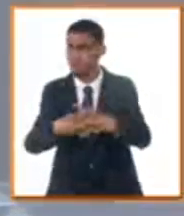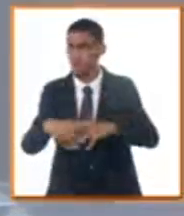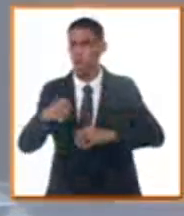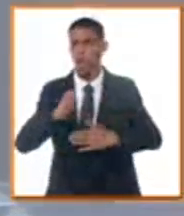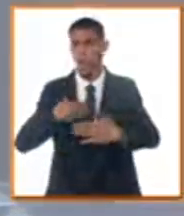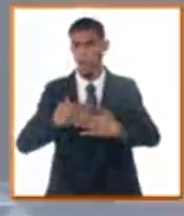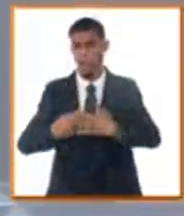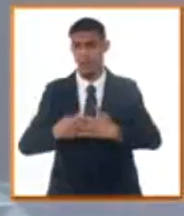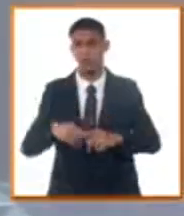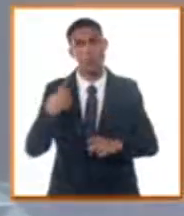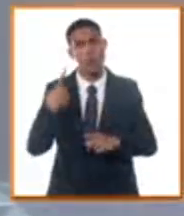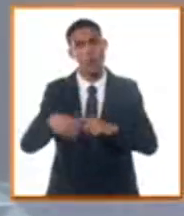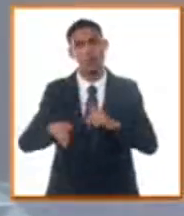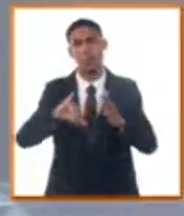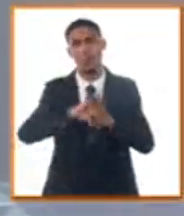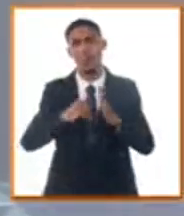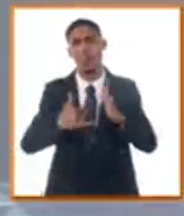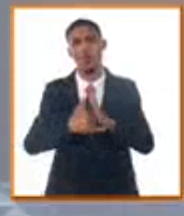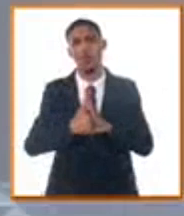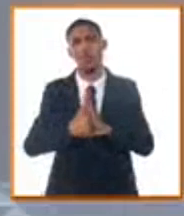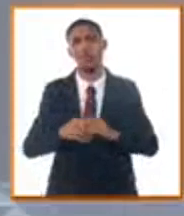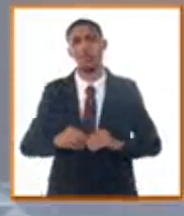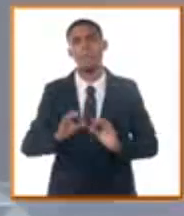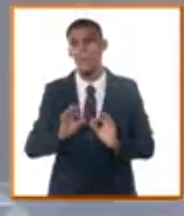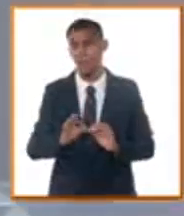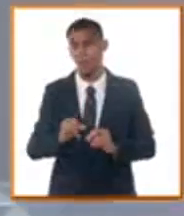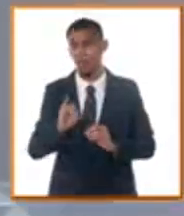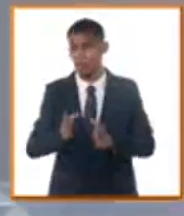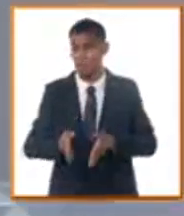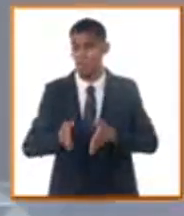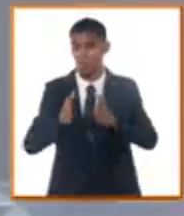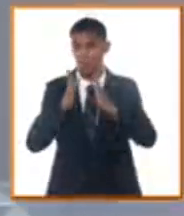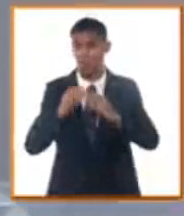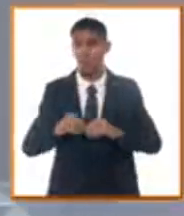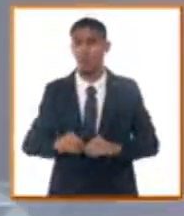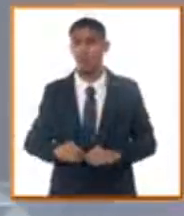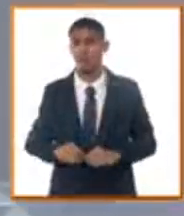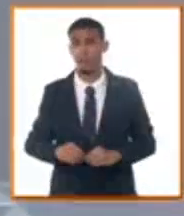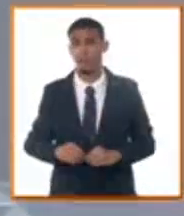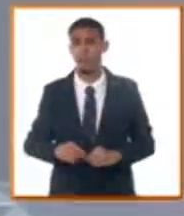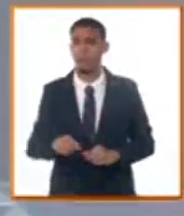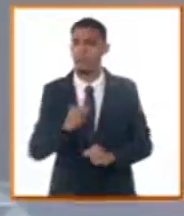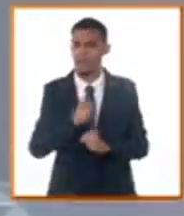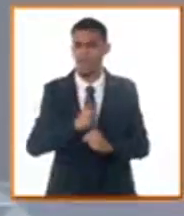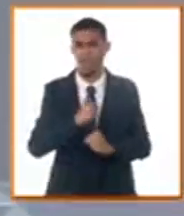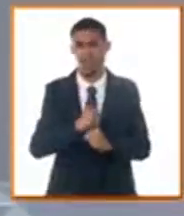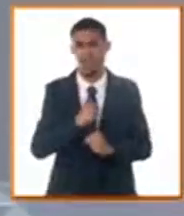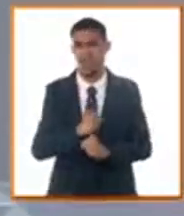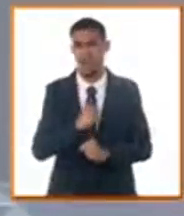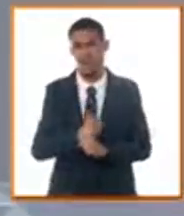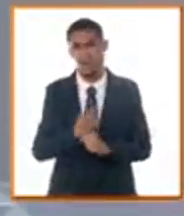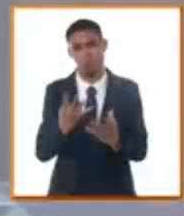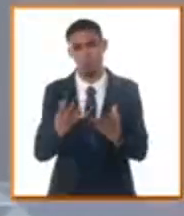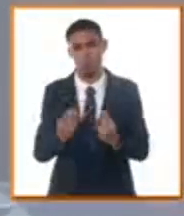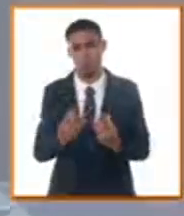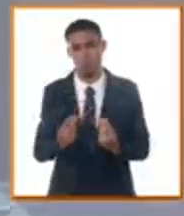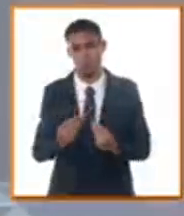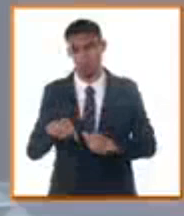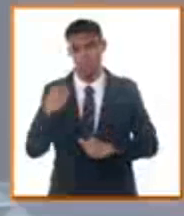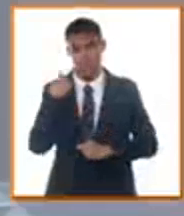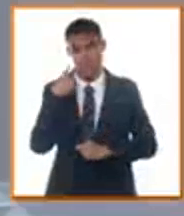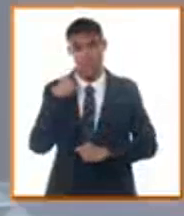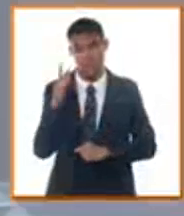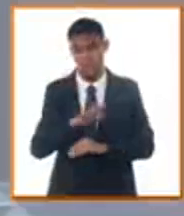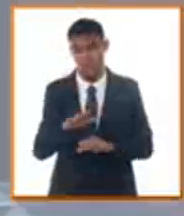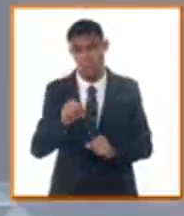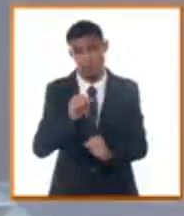los proyectos en que el organismo está inmerso y que se piensa desplegar en este propio año,